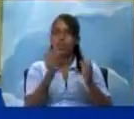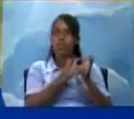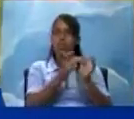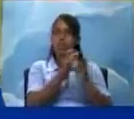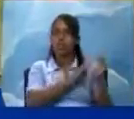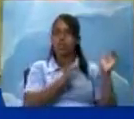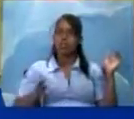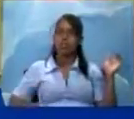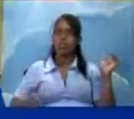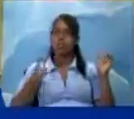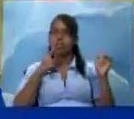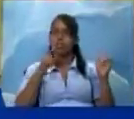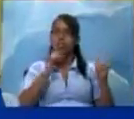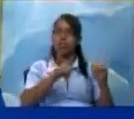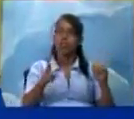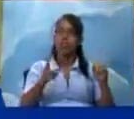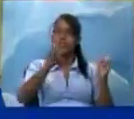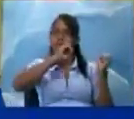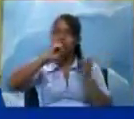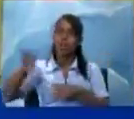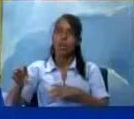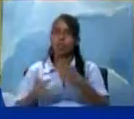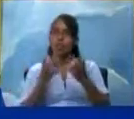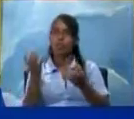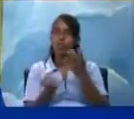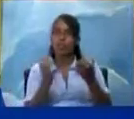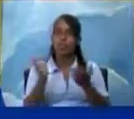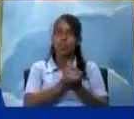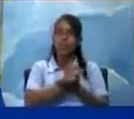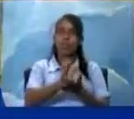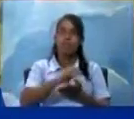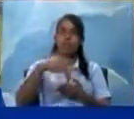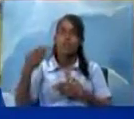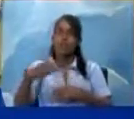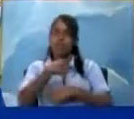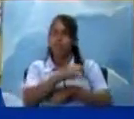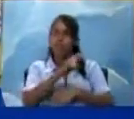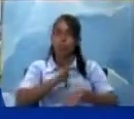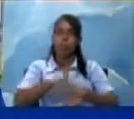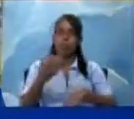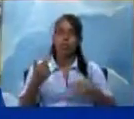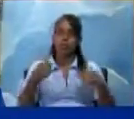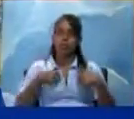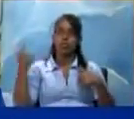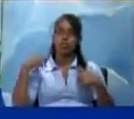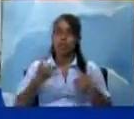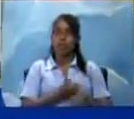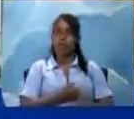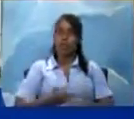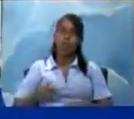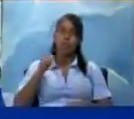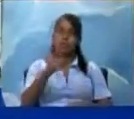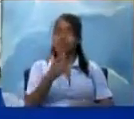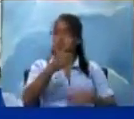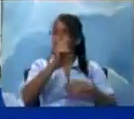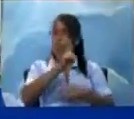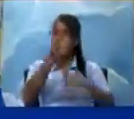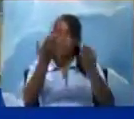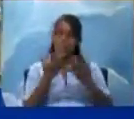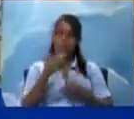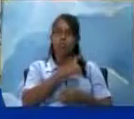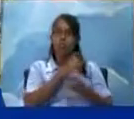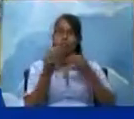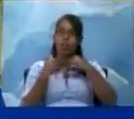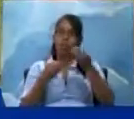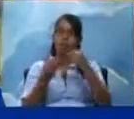Jesucristo dice: ustedes al lago de fuego eterno, los que están a la izquierda mía, porque yo tuve hambre y ustedes no me dieron de